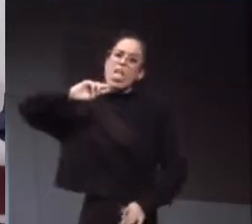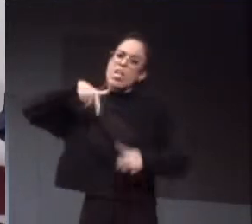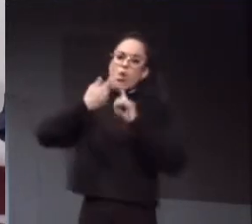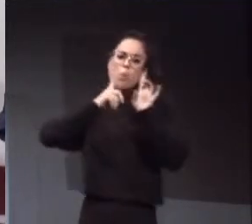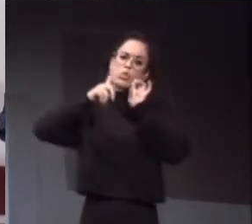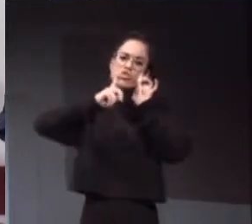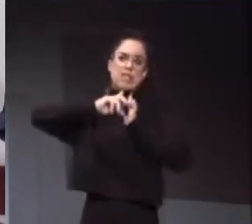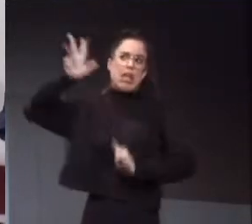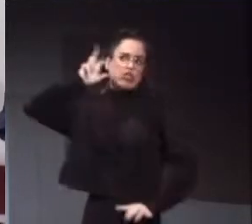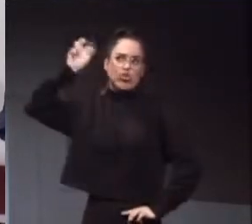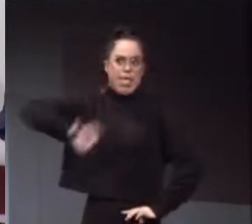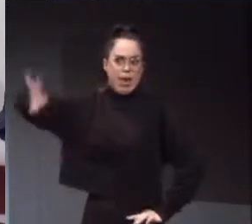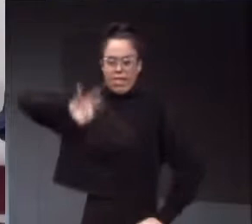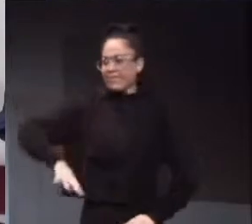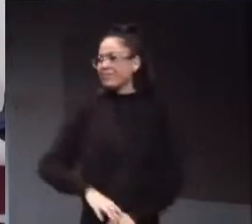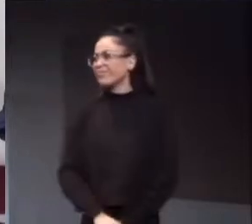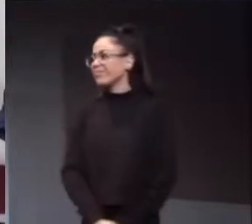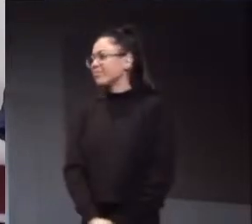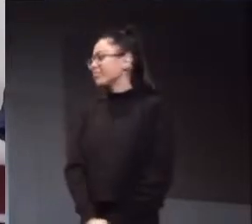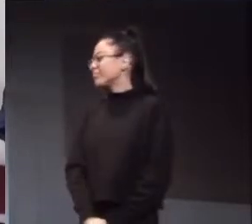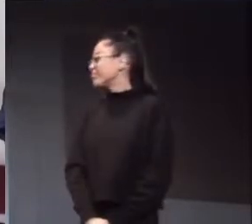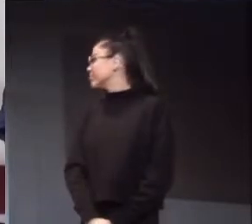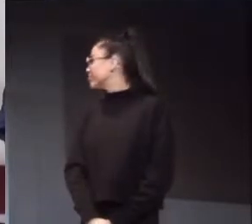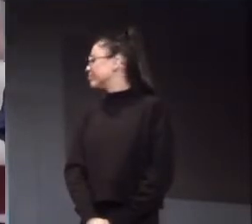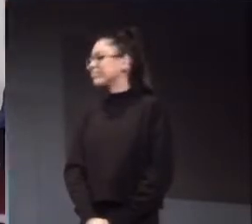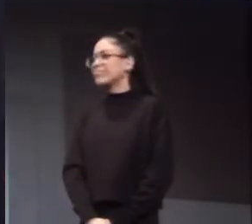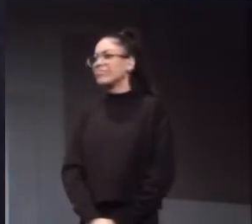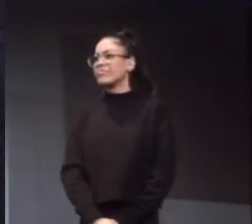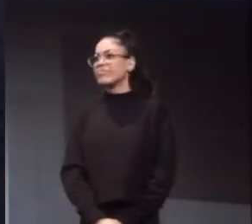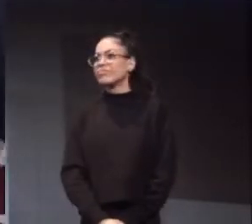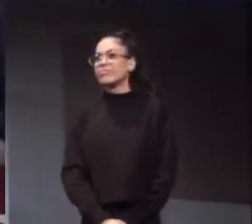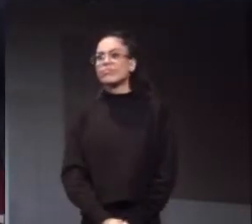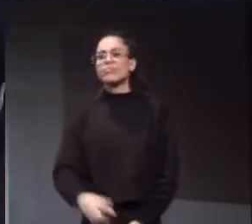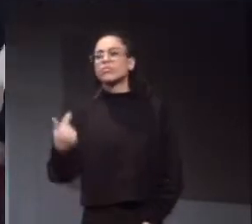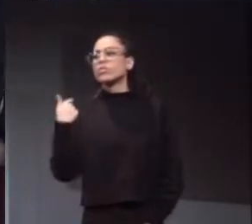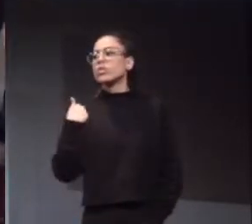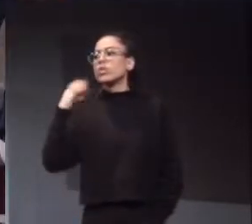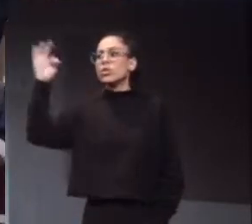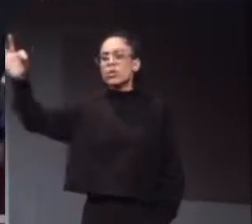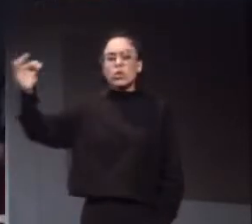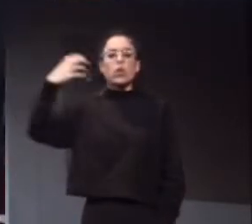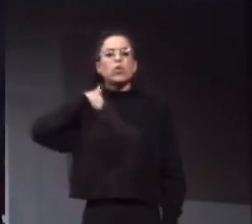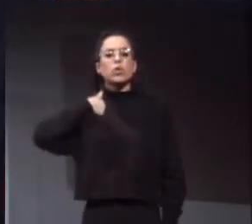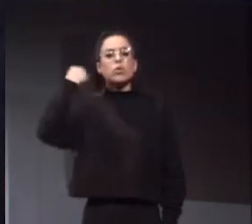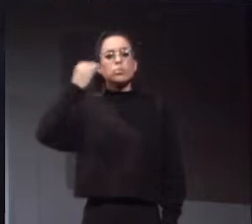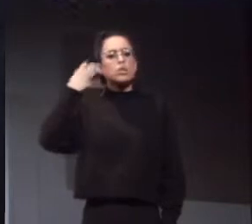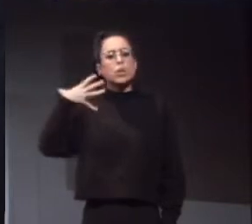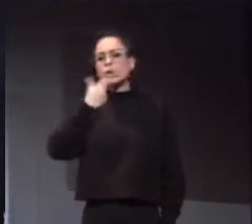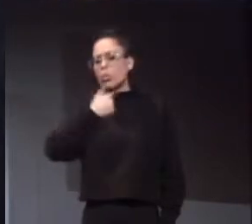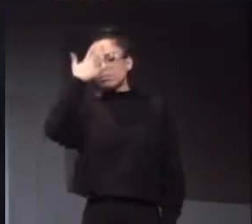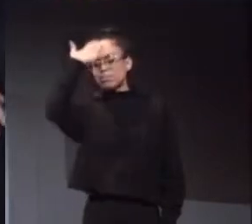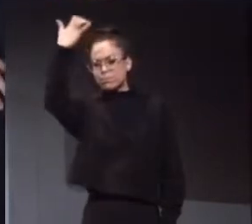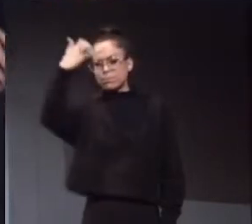y para el streaming para el streaming también yo creo que todos recordaremos aquellas palabras